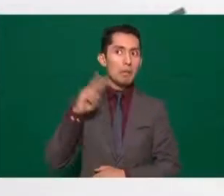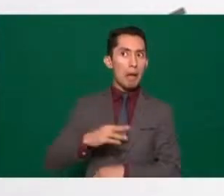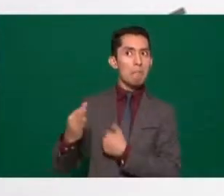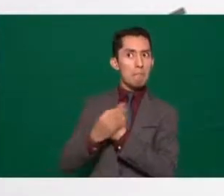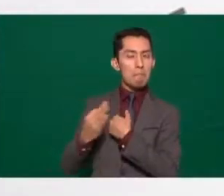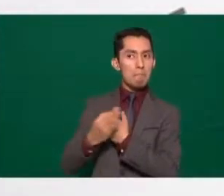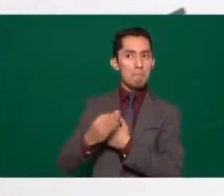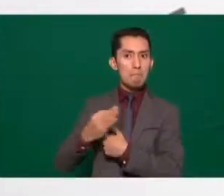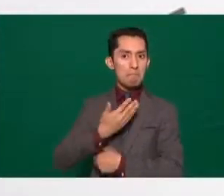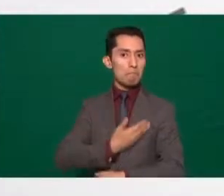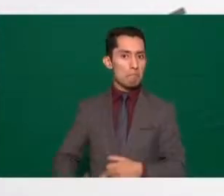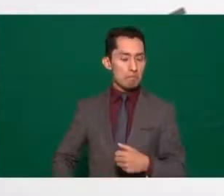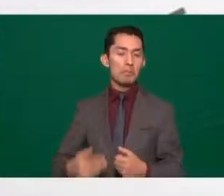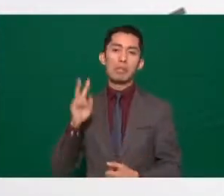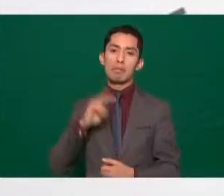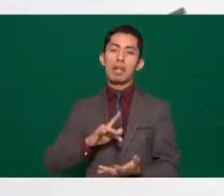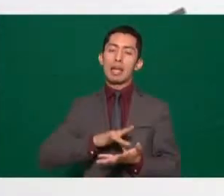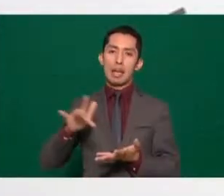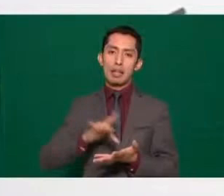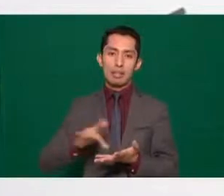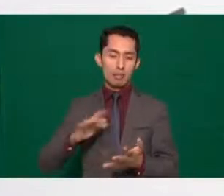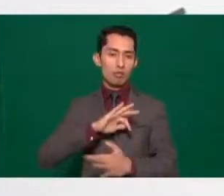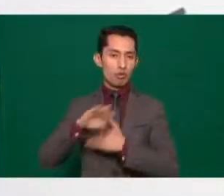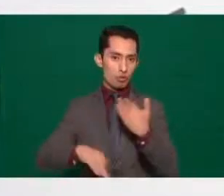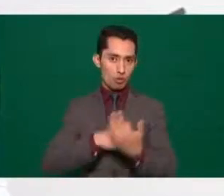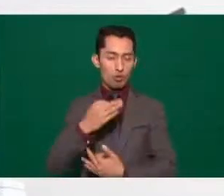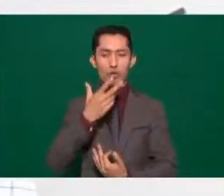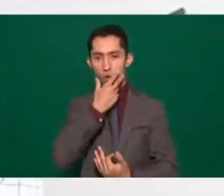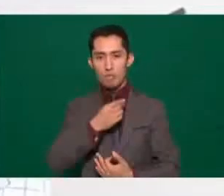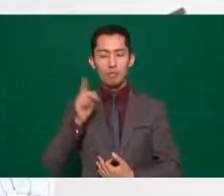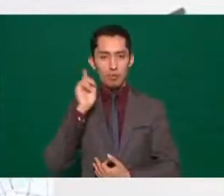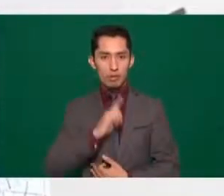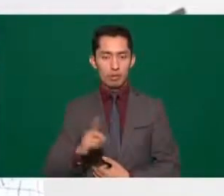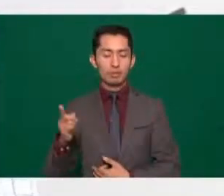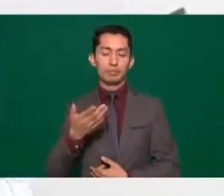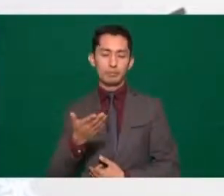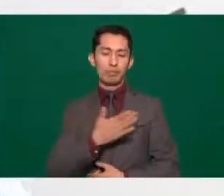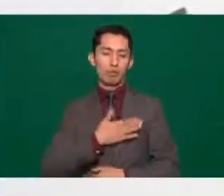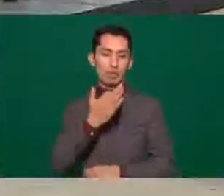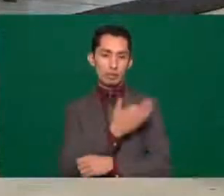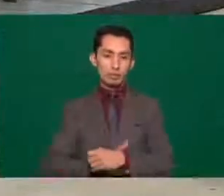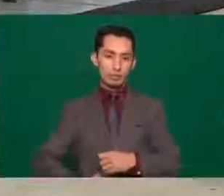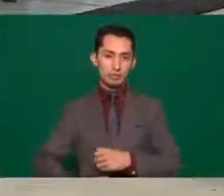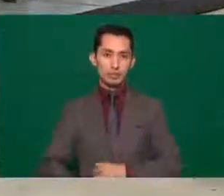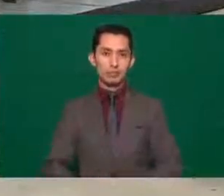el presidente de la República. Muchas gracias a todas y a todos. Muy buenas tardes.